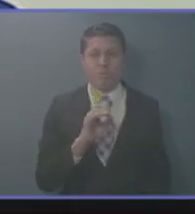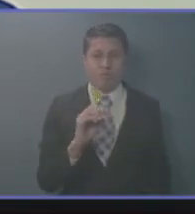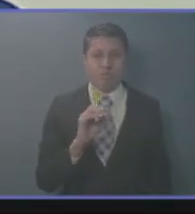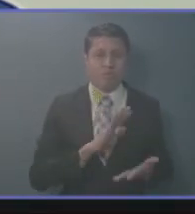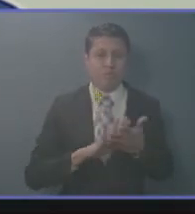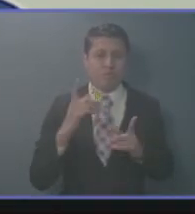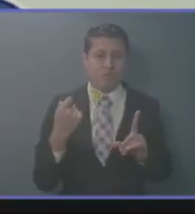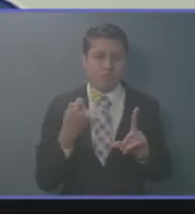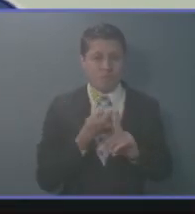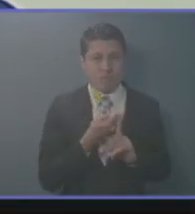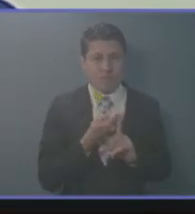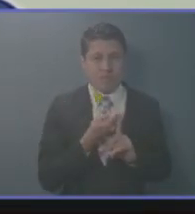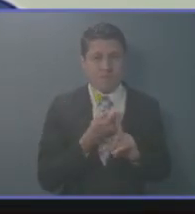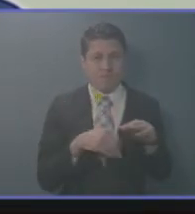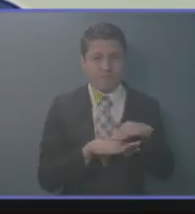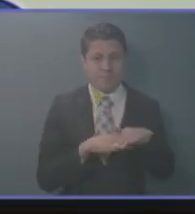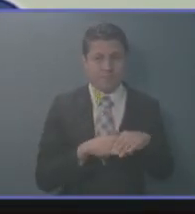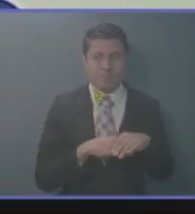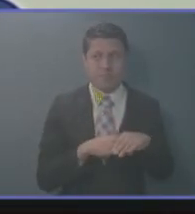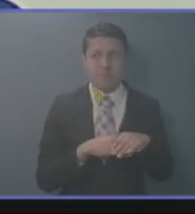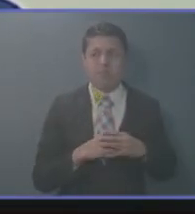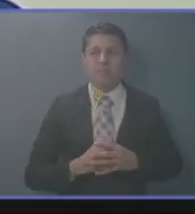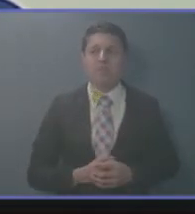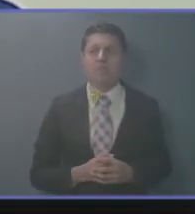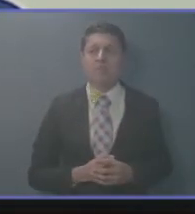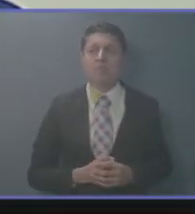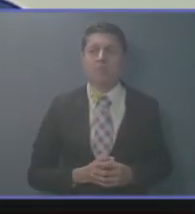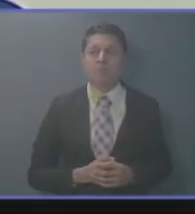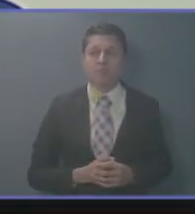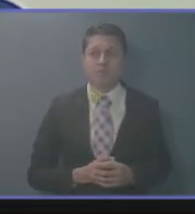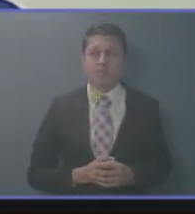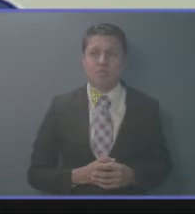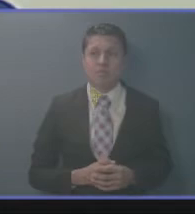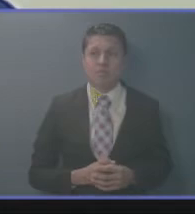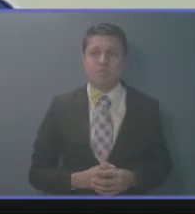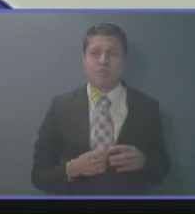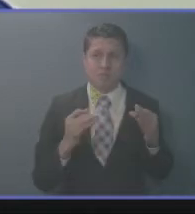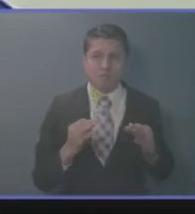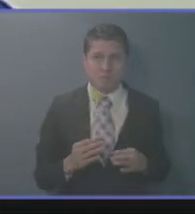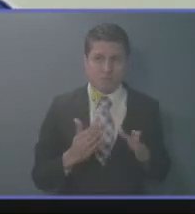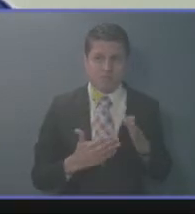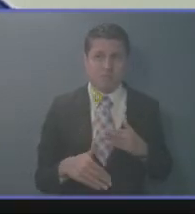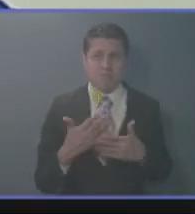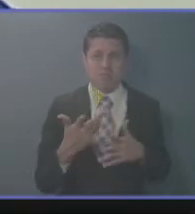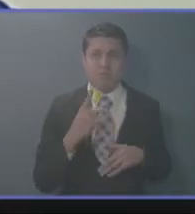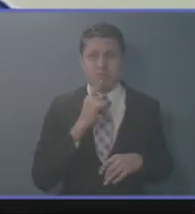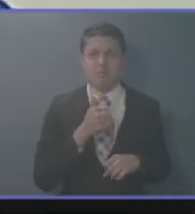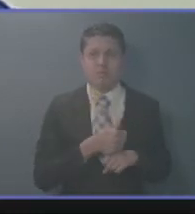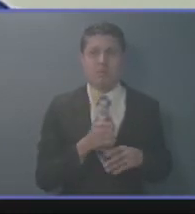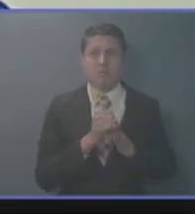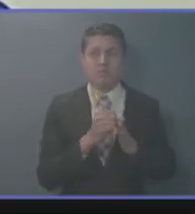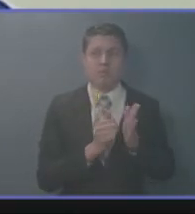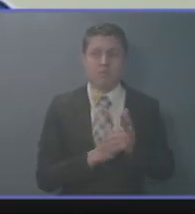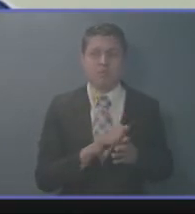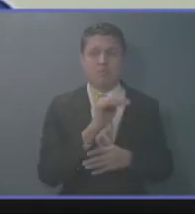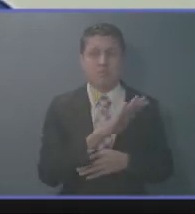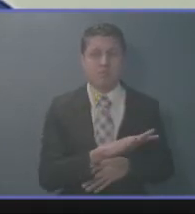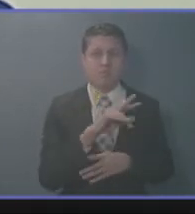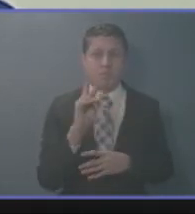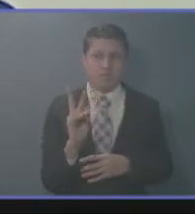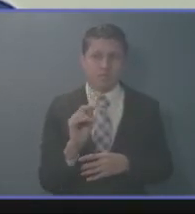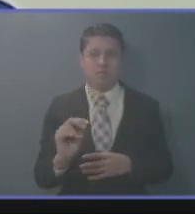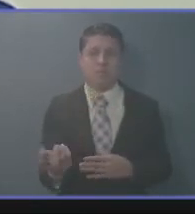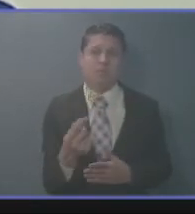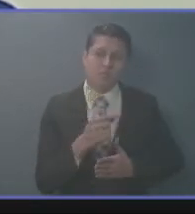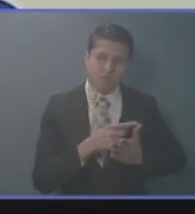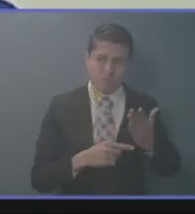salarios mínimos mensuales de mayor cuantía de conformidad al artículo 52,